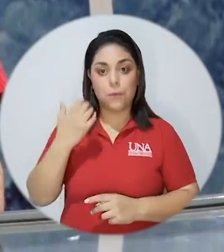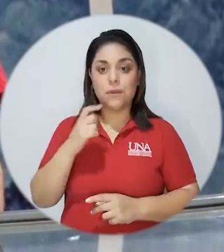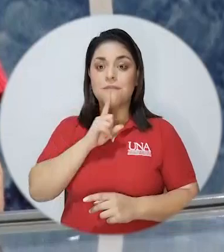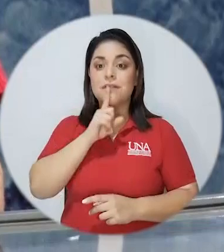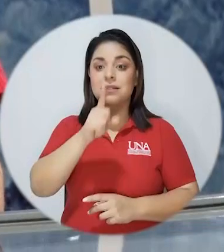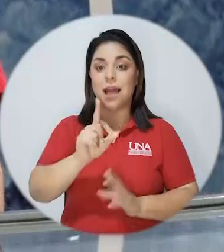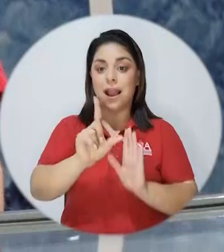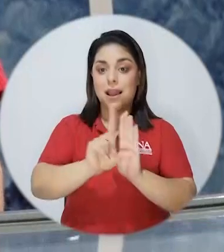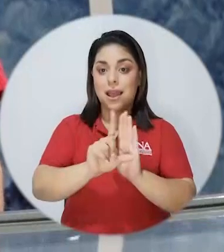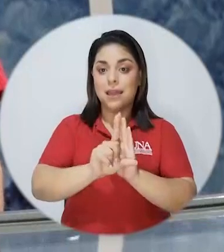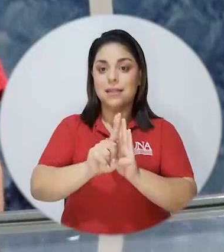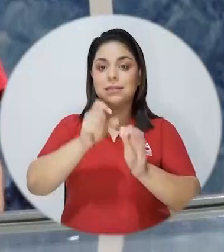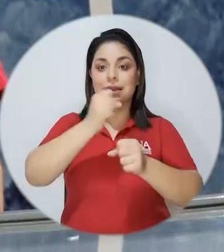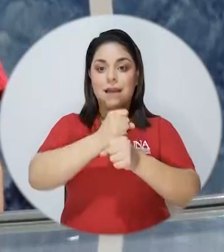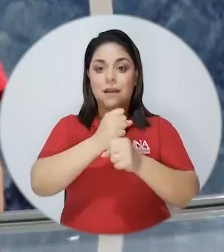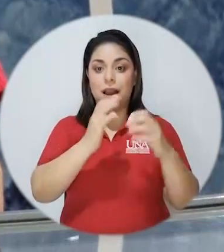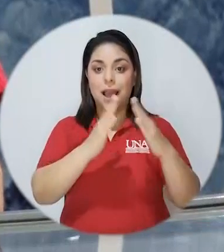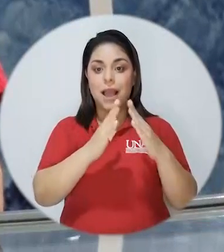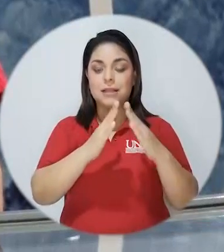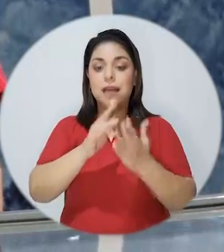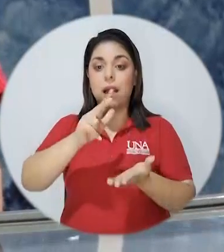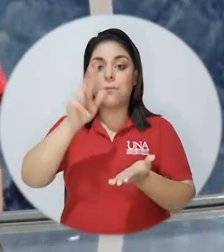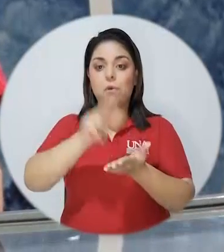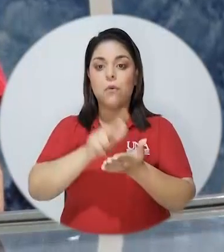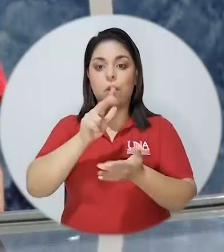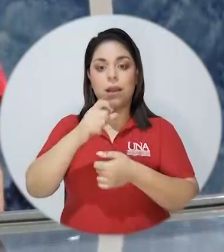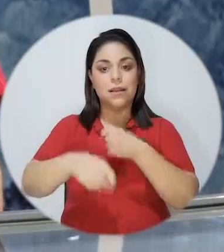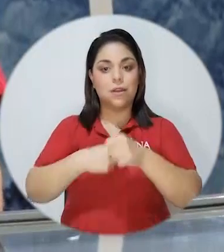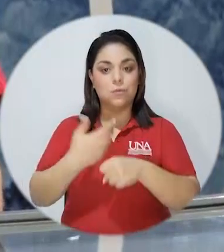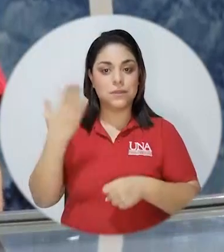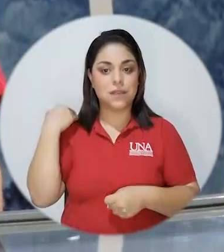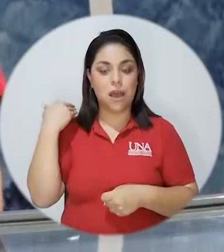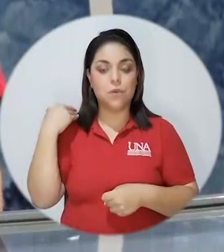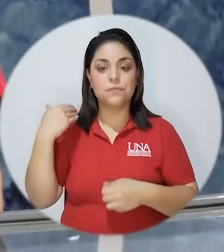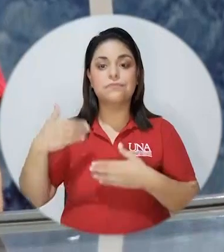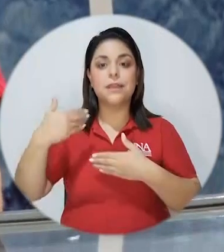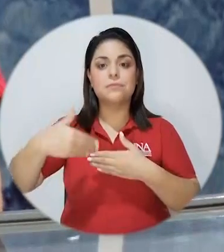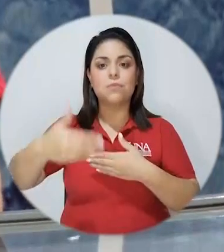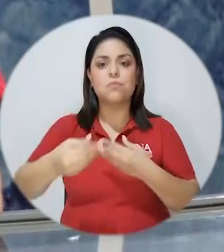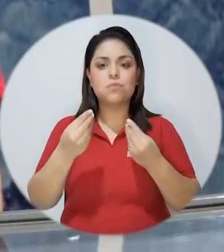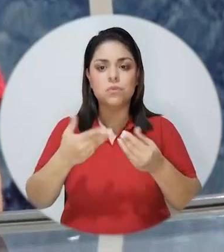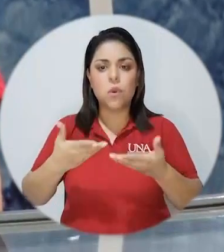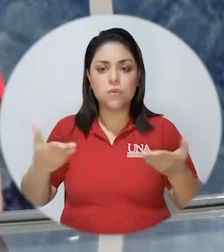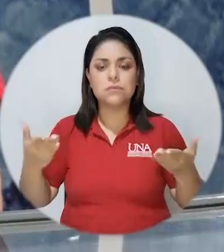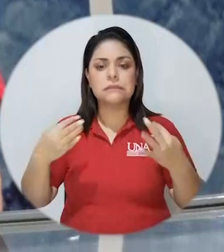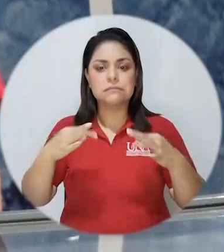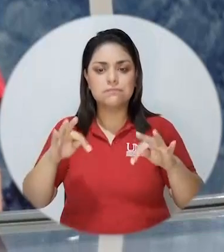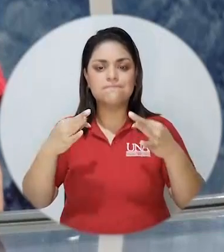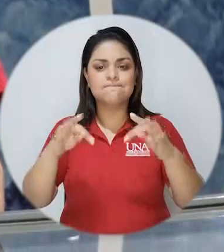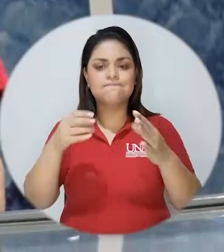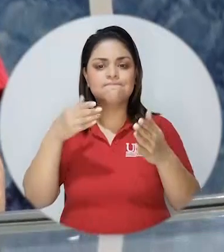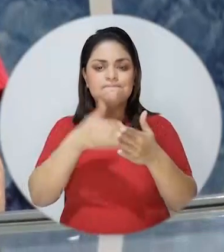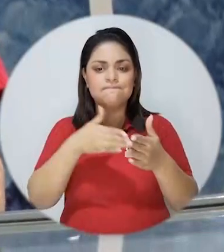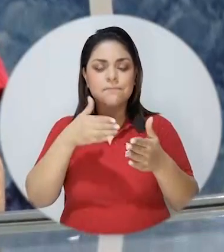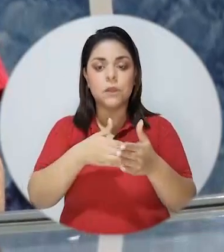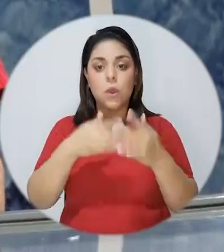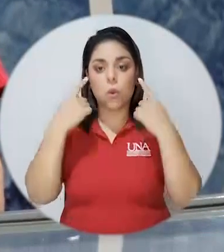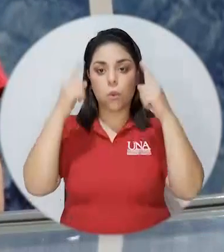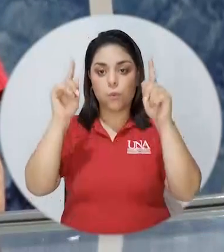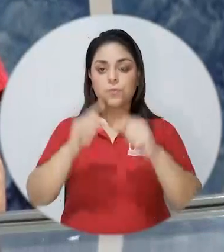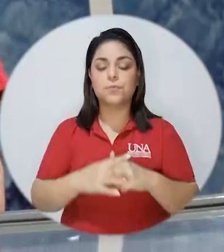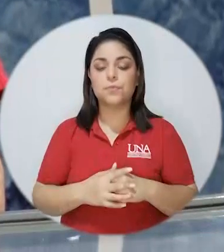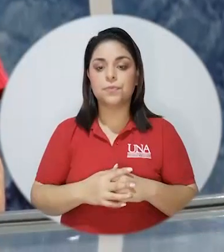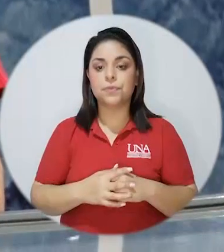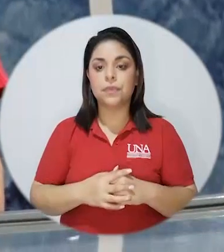ley de teletrabajo en realidad se aprobó el año pasado, después de muchas formas de tratar de que se llegara. El país